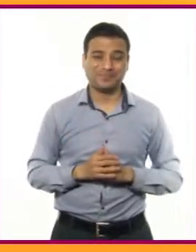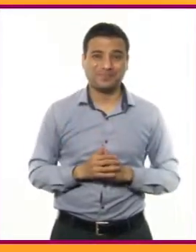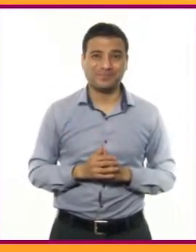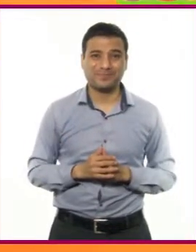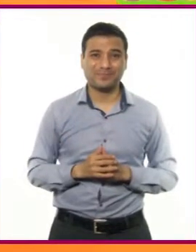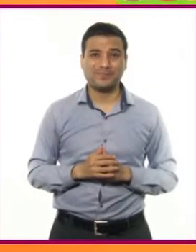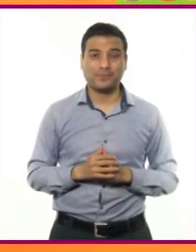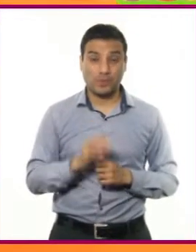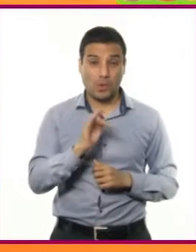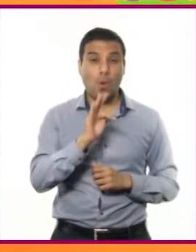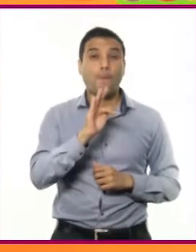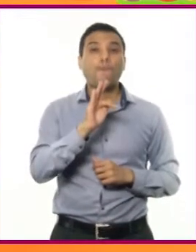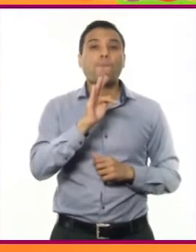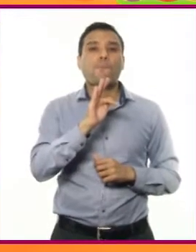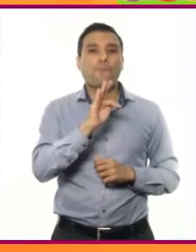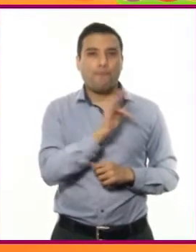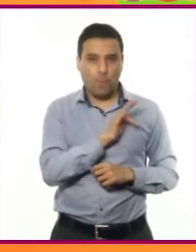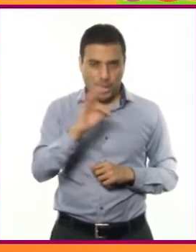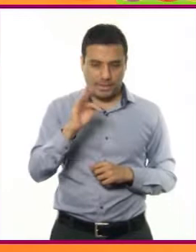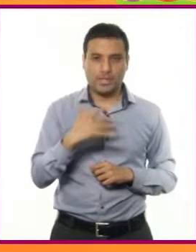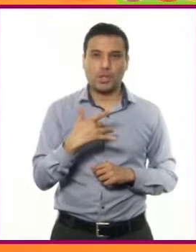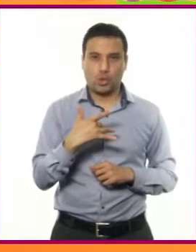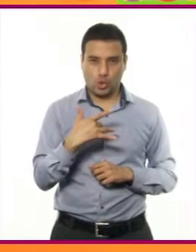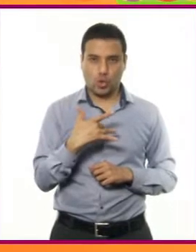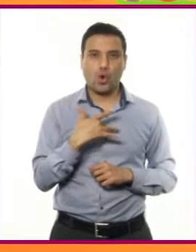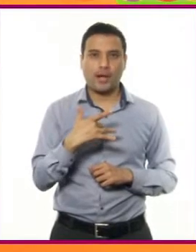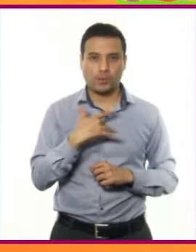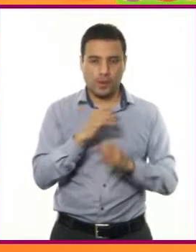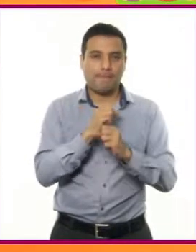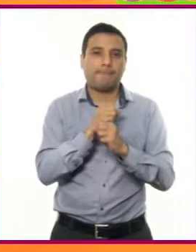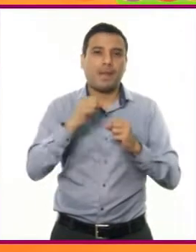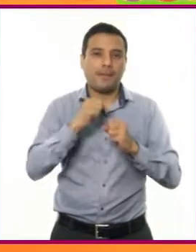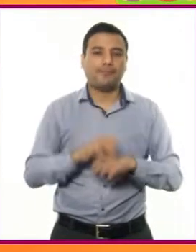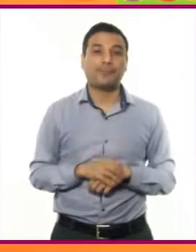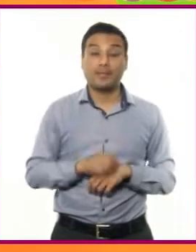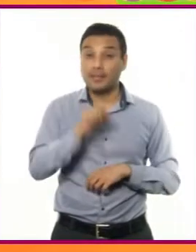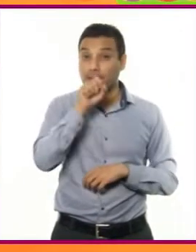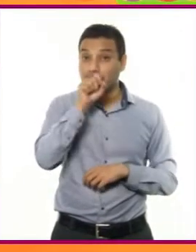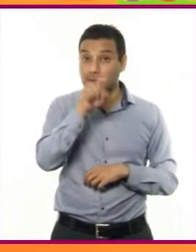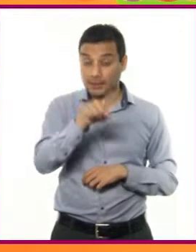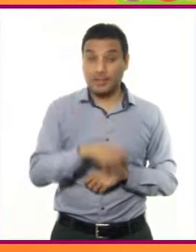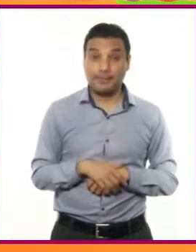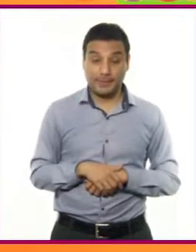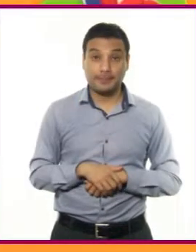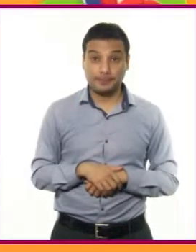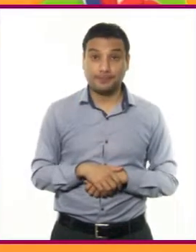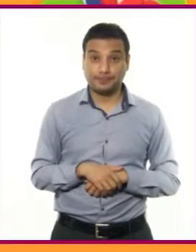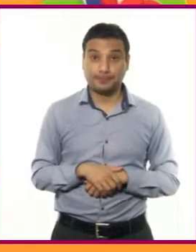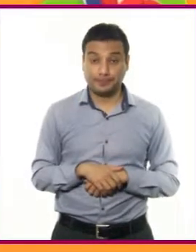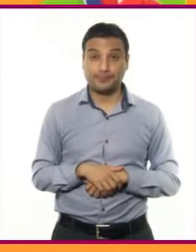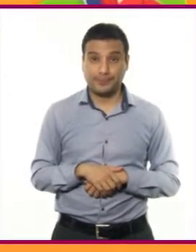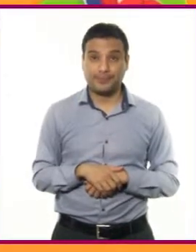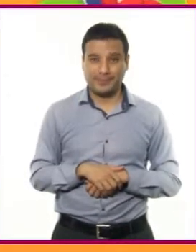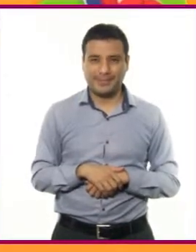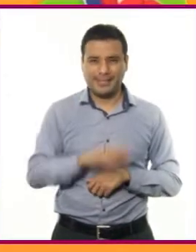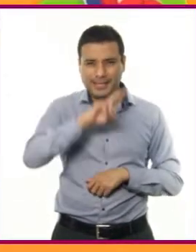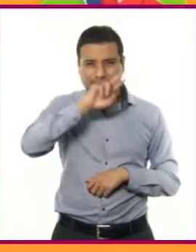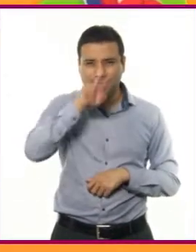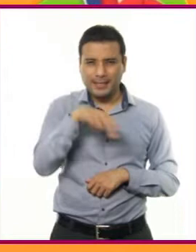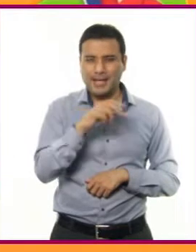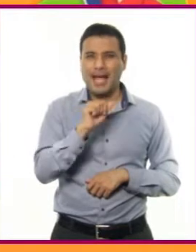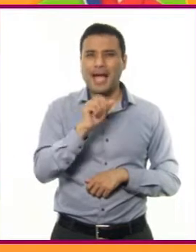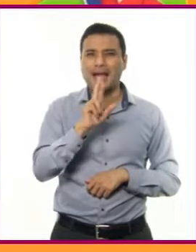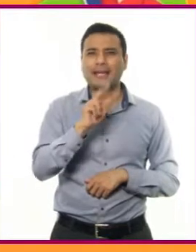Puede producir ataques al corazón, además de provocar acumulación en las paredes de las arterias, y